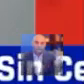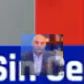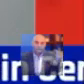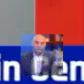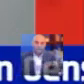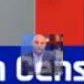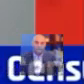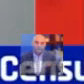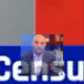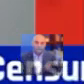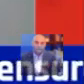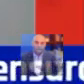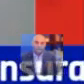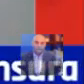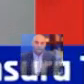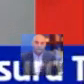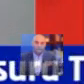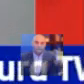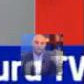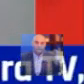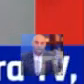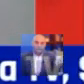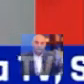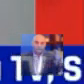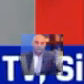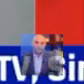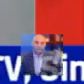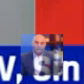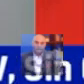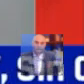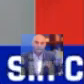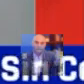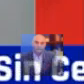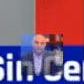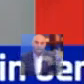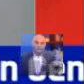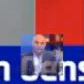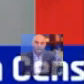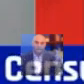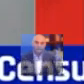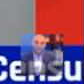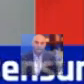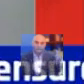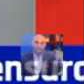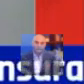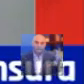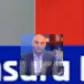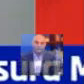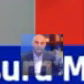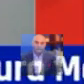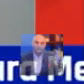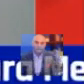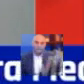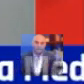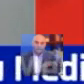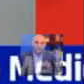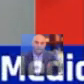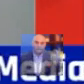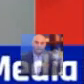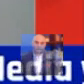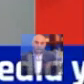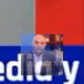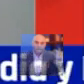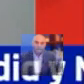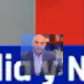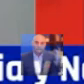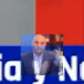al general Roberto Riccardi. Aquí lo importante o lo más destacado en tal caso